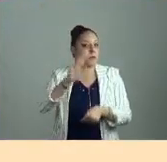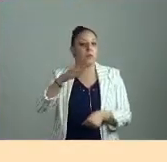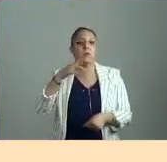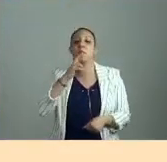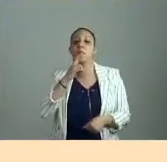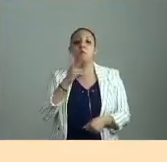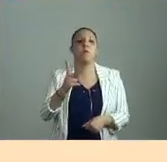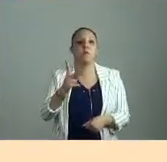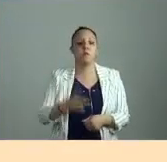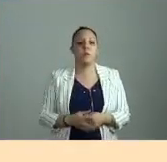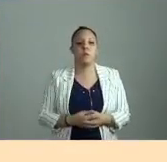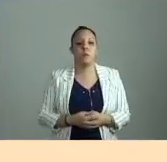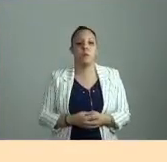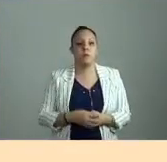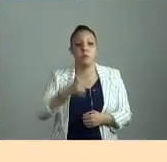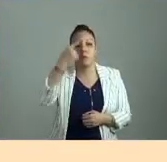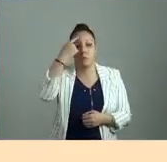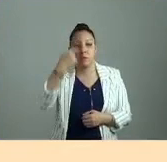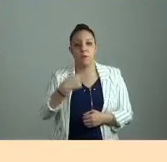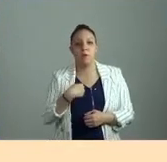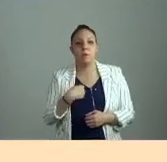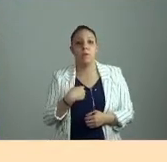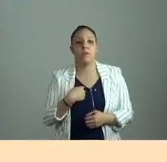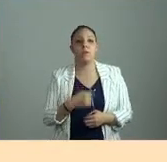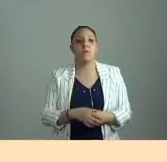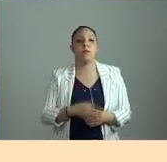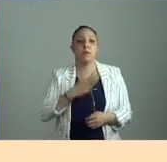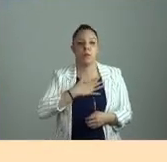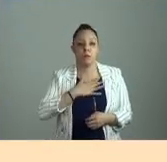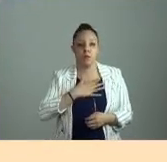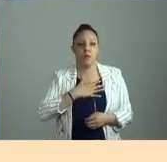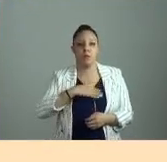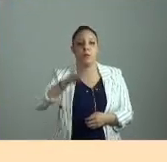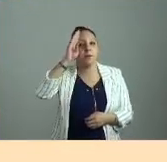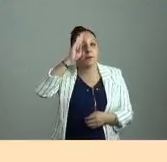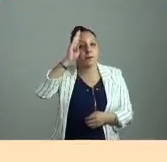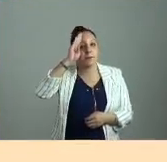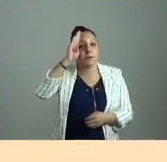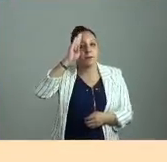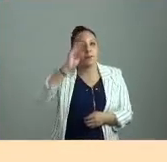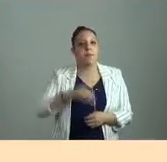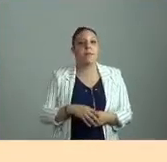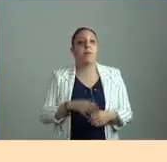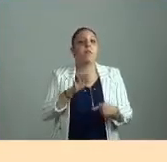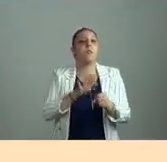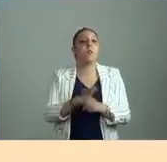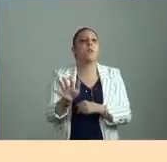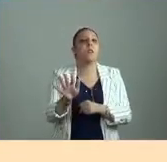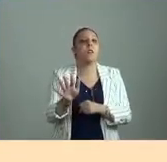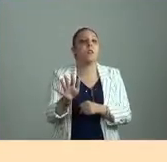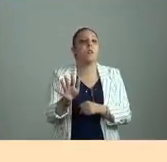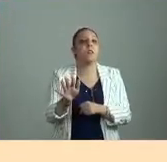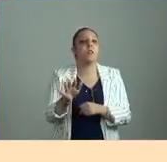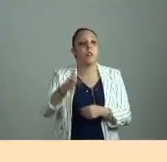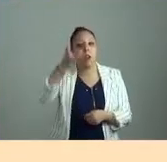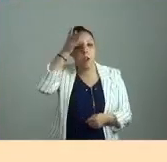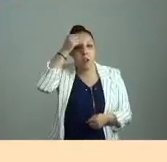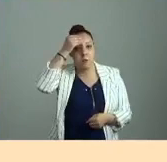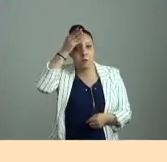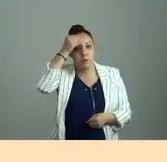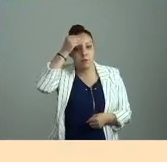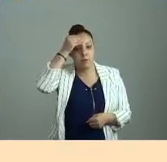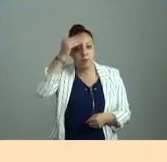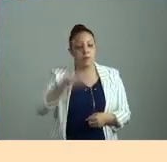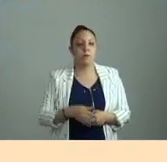que lo que yo he aprendido de esta experiencia y de la cual yo hablo no